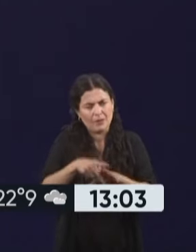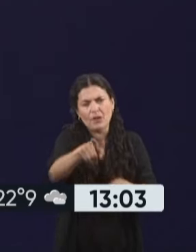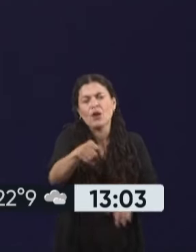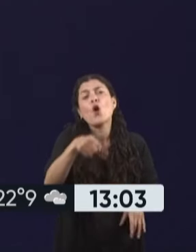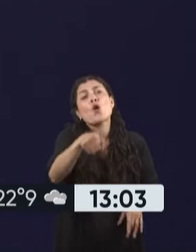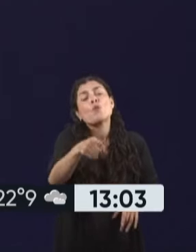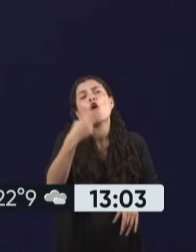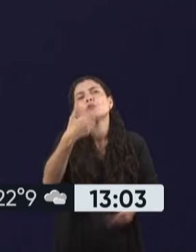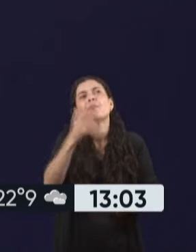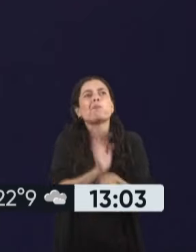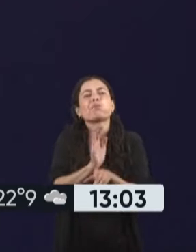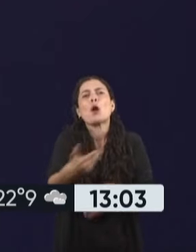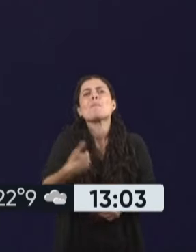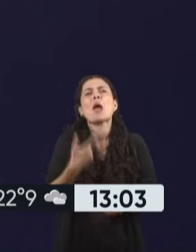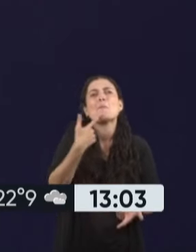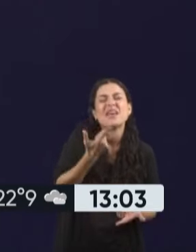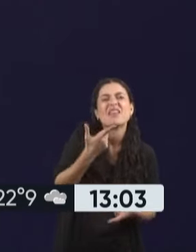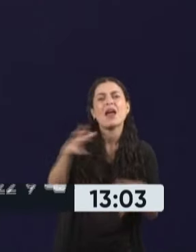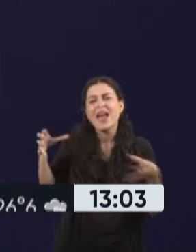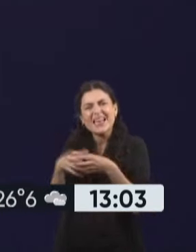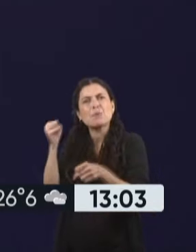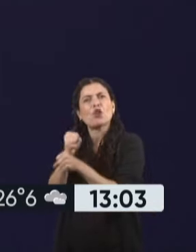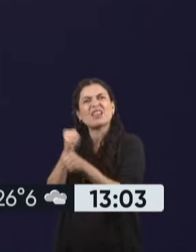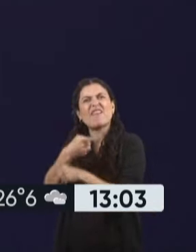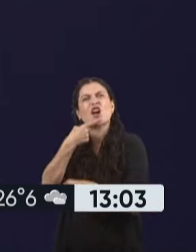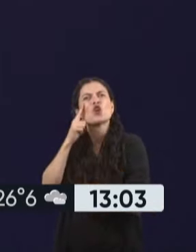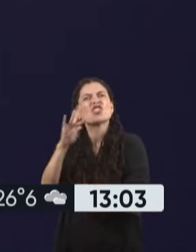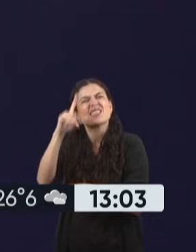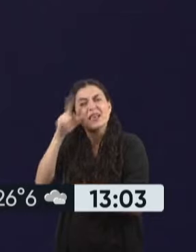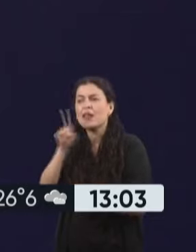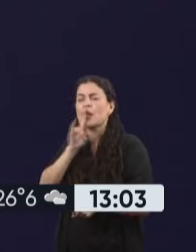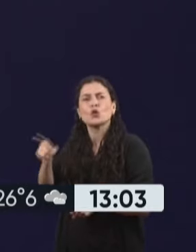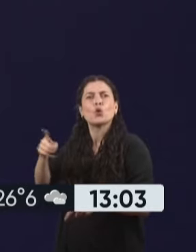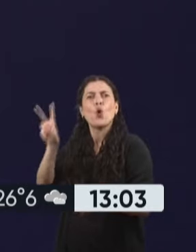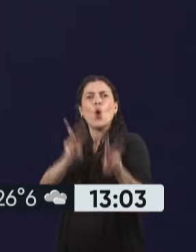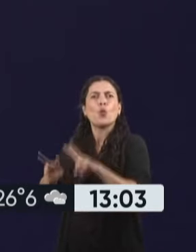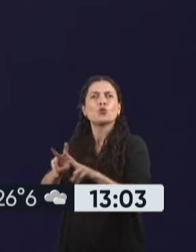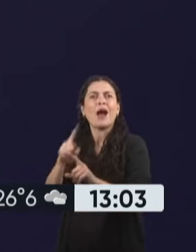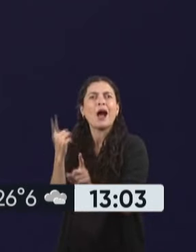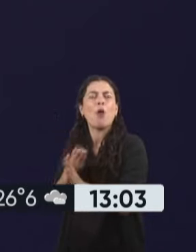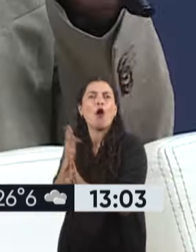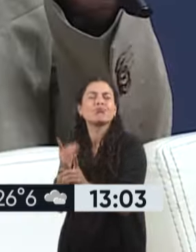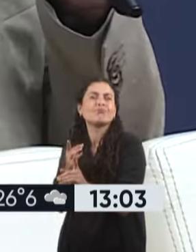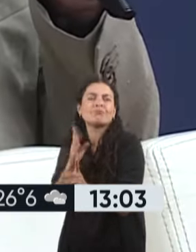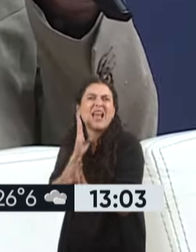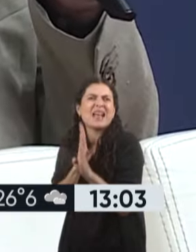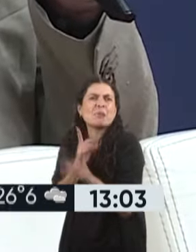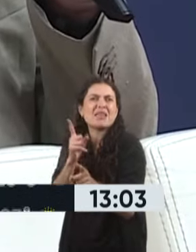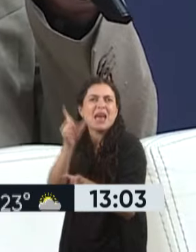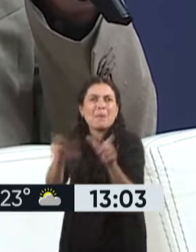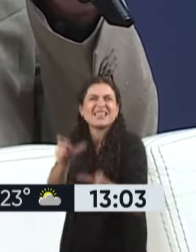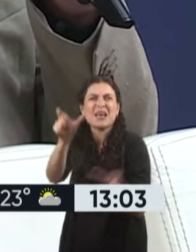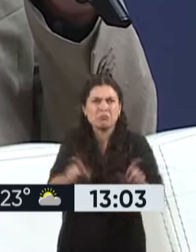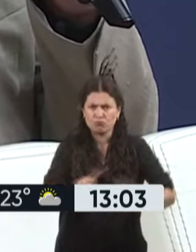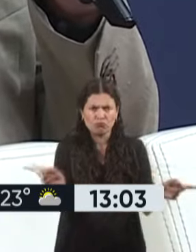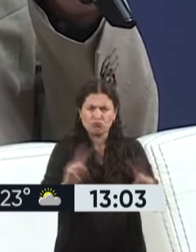usted pretende que utilicemos a la CIDE para perseguir personas e investigar su estamos intimidad. hablando de la criptoseguridad.